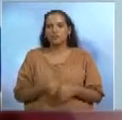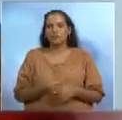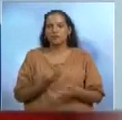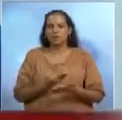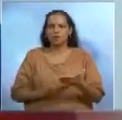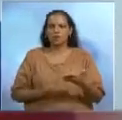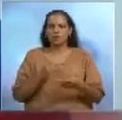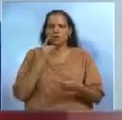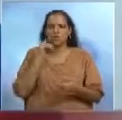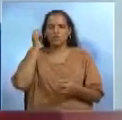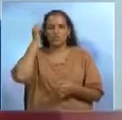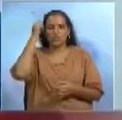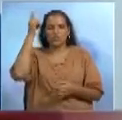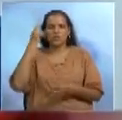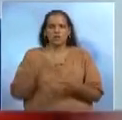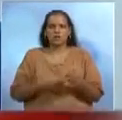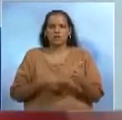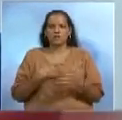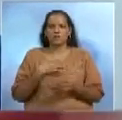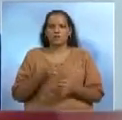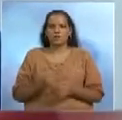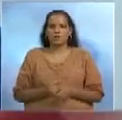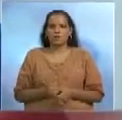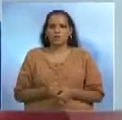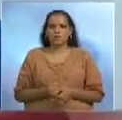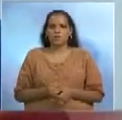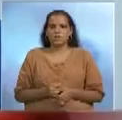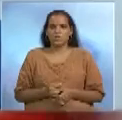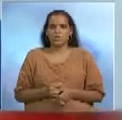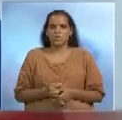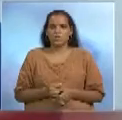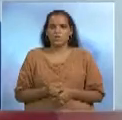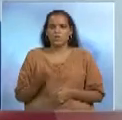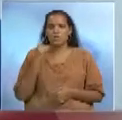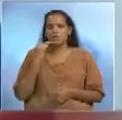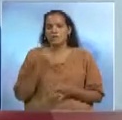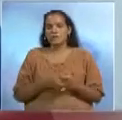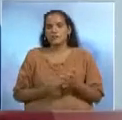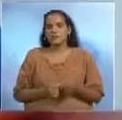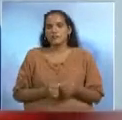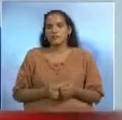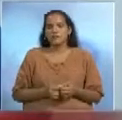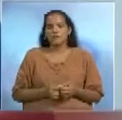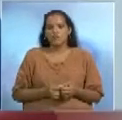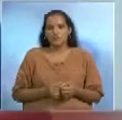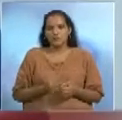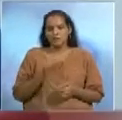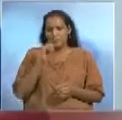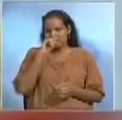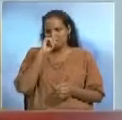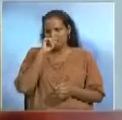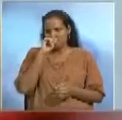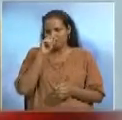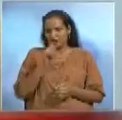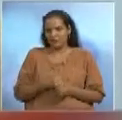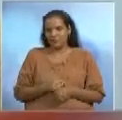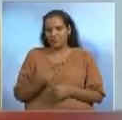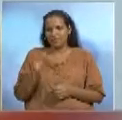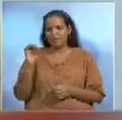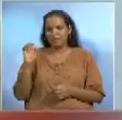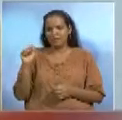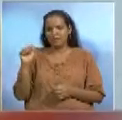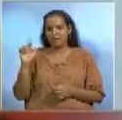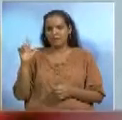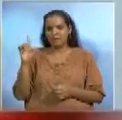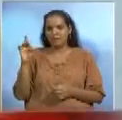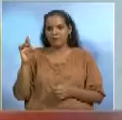creen ellos que con eso descartan toda posibilidad de respetar el espacio, el derecho de La Primavera. Fabricio